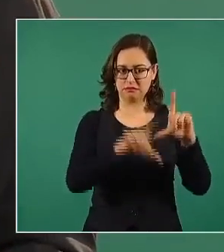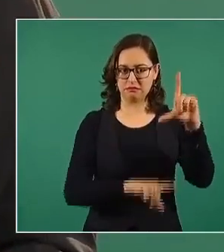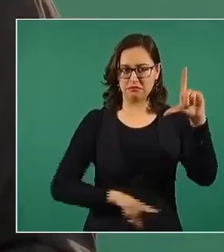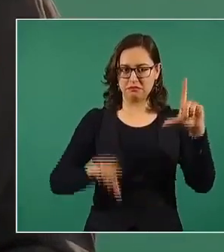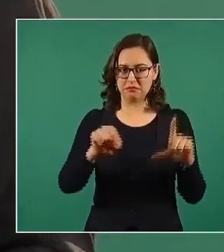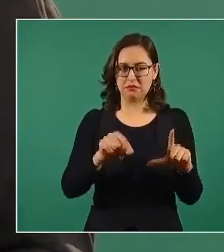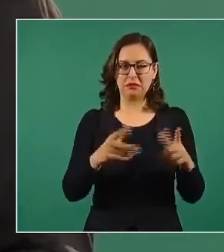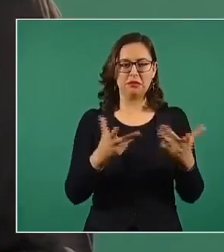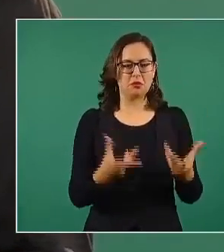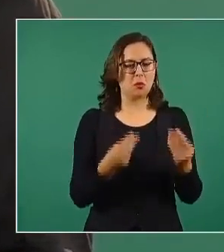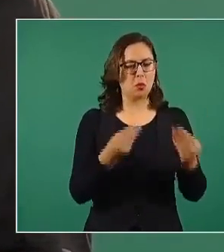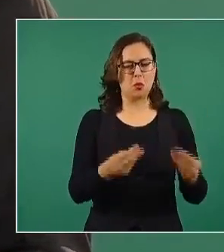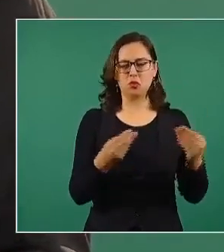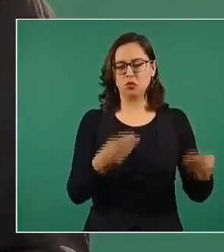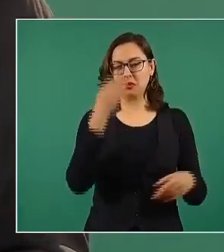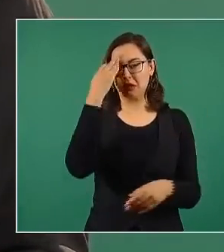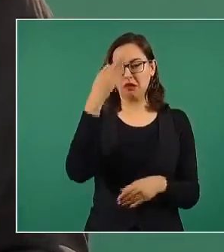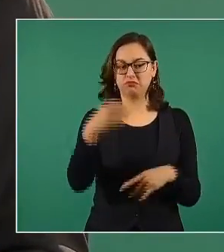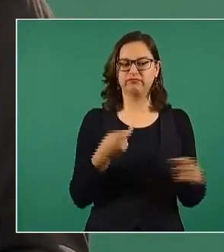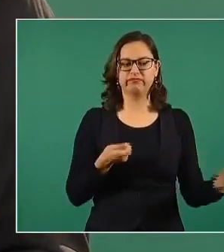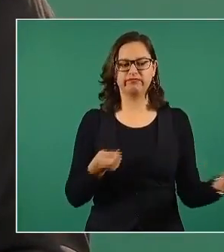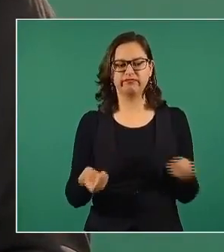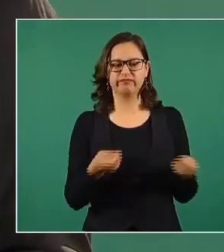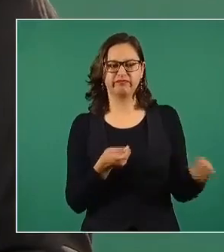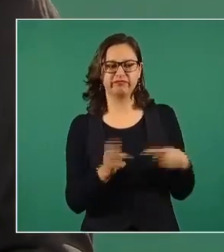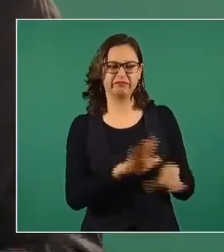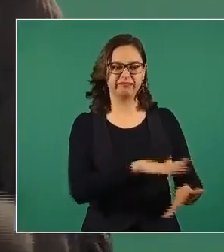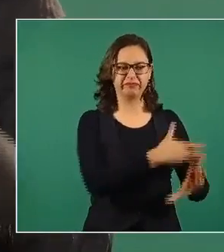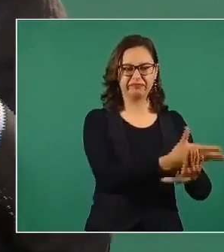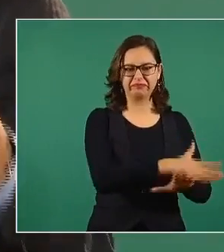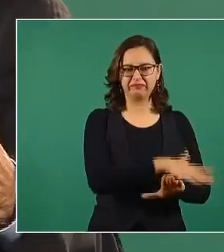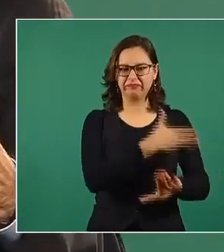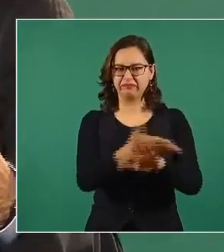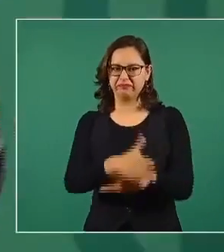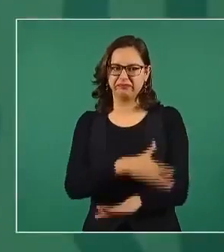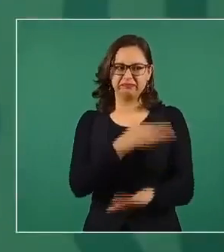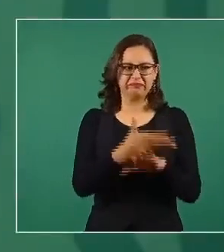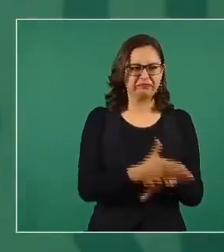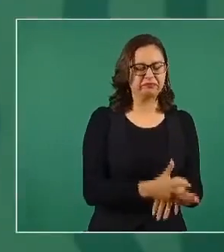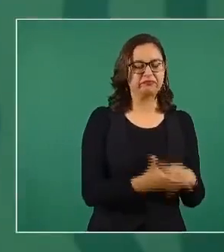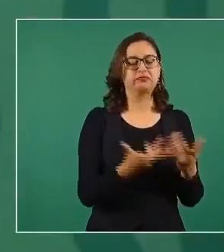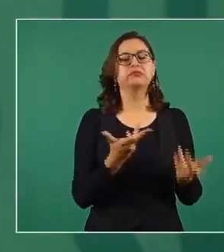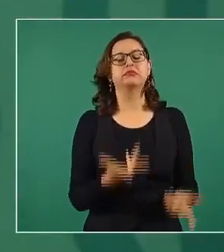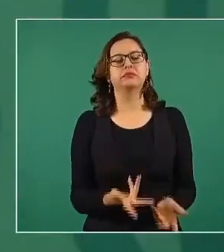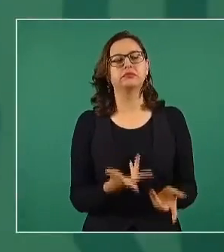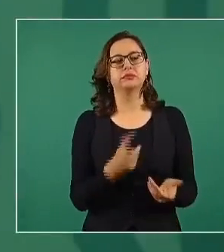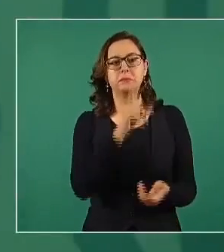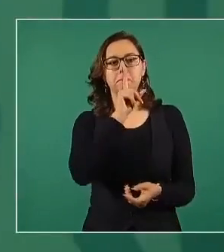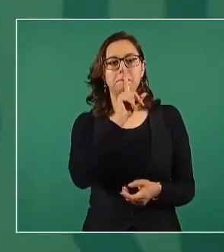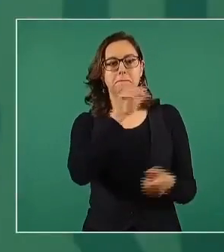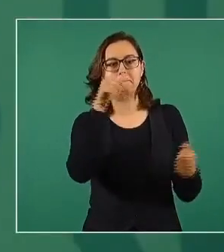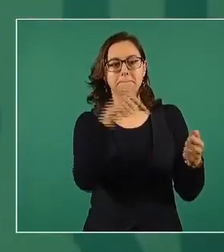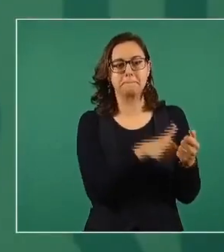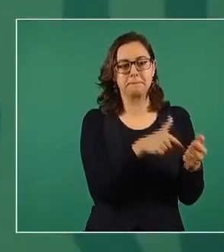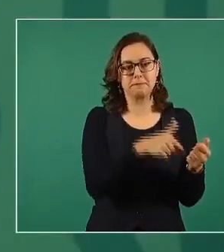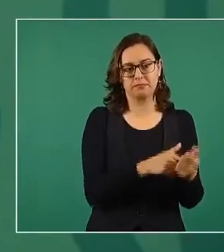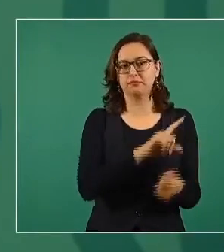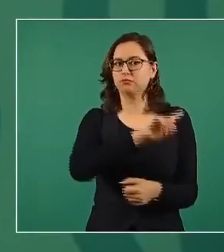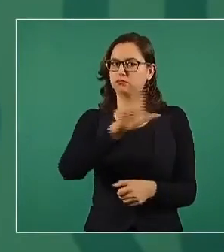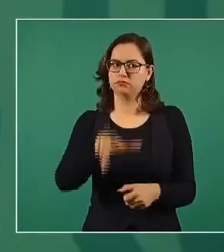durante mucho tiempo, el darla a conocer el que